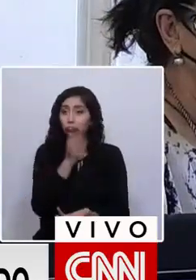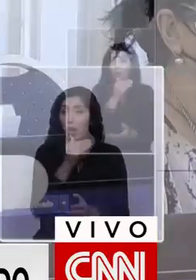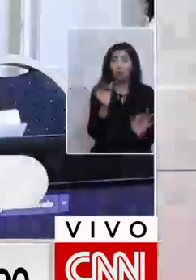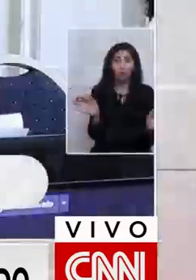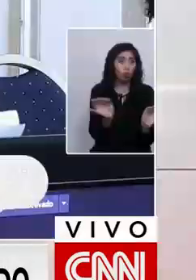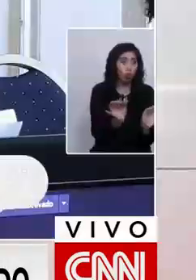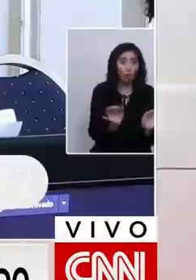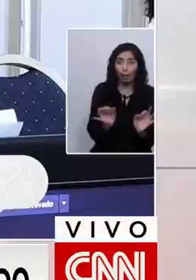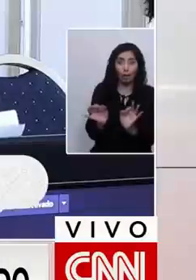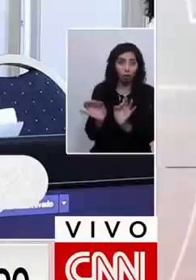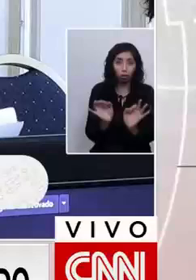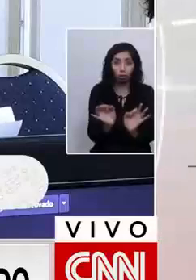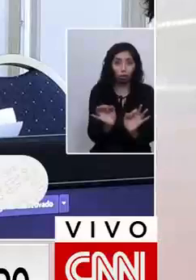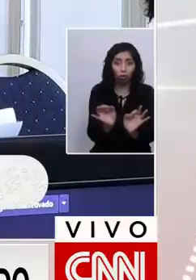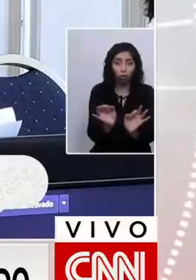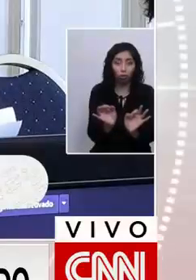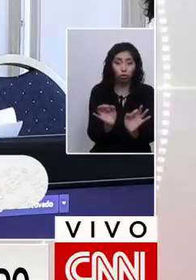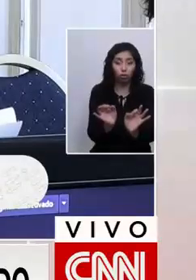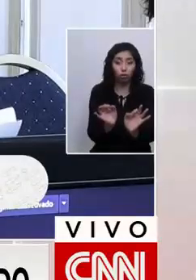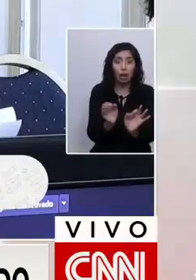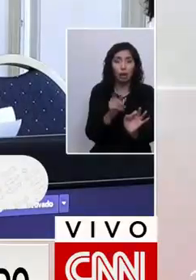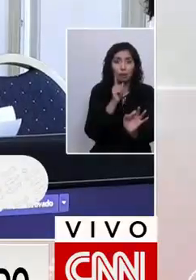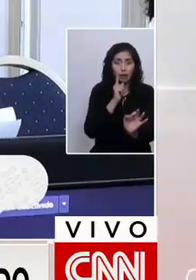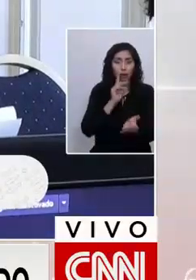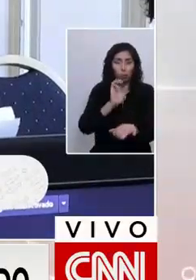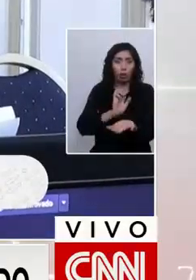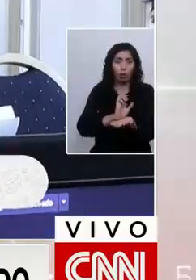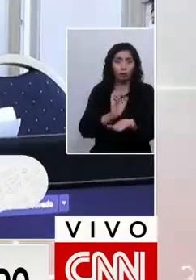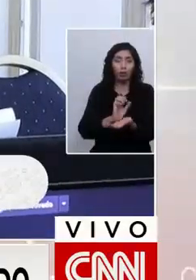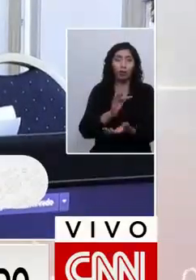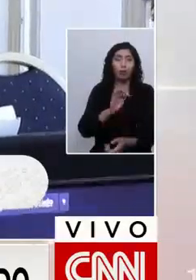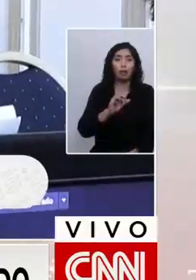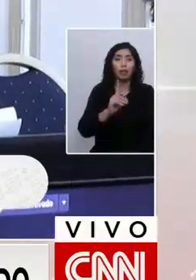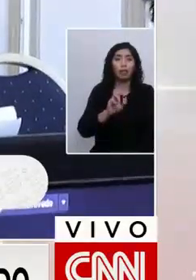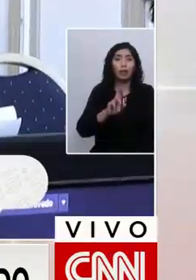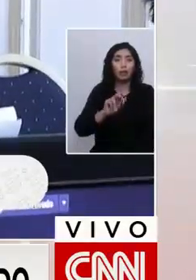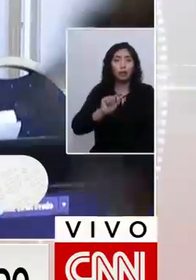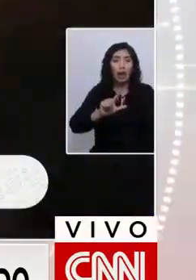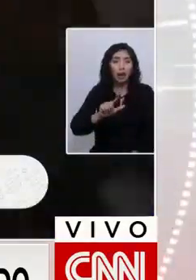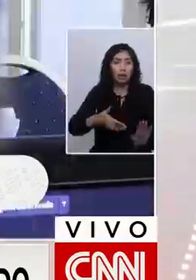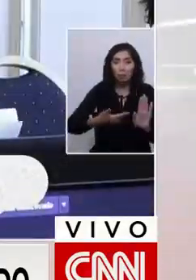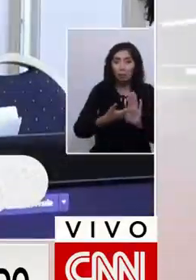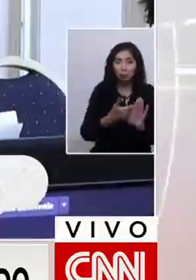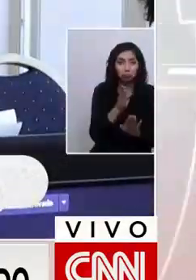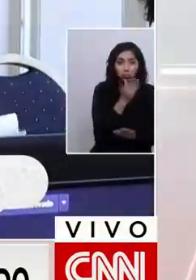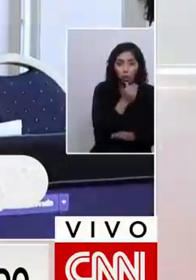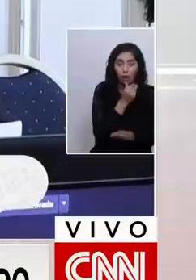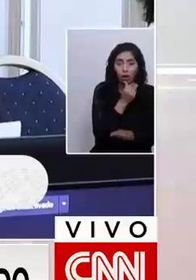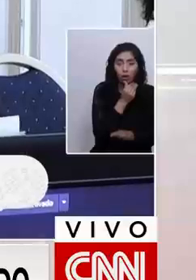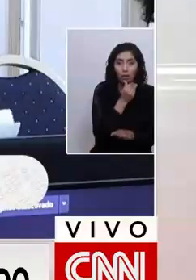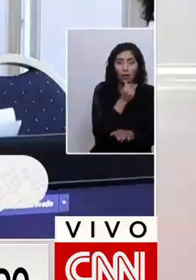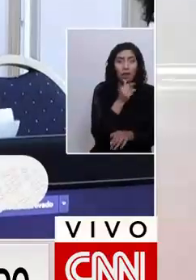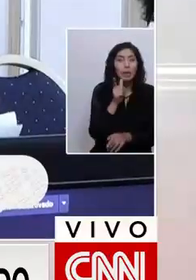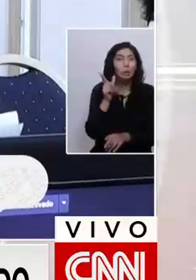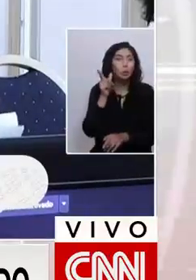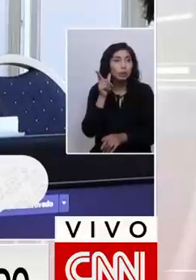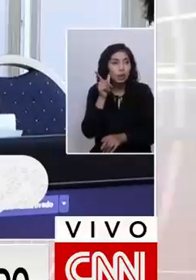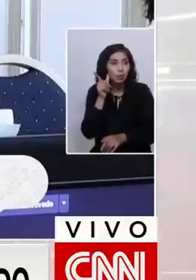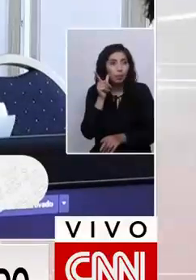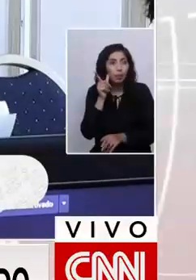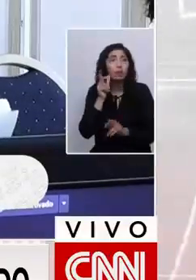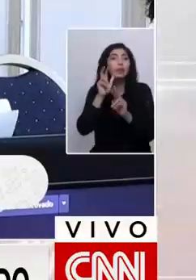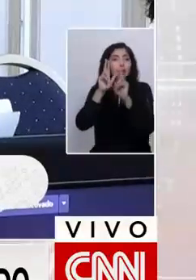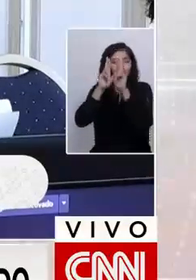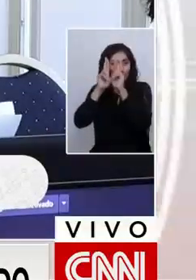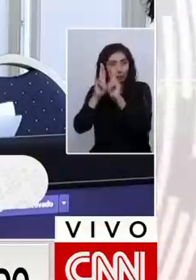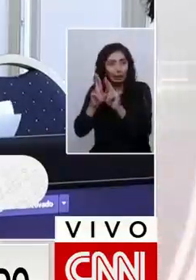son considerados polémicos, pero la verdad es que está todo bien desperdigado en los colectivos, los reclamos. Digamos, no se ve claramente que hay un colectivo